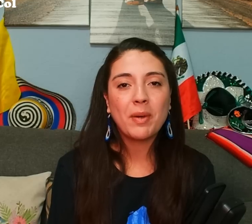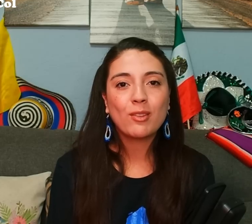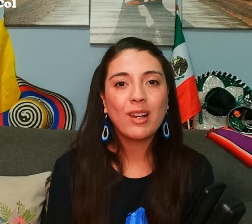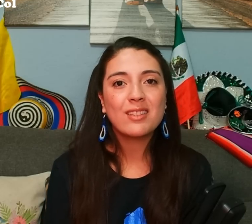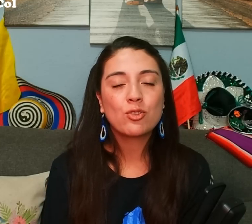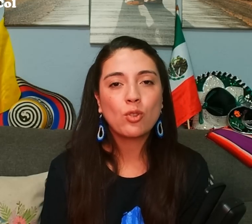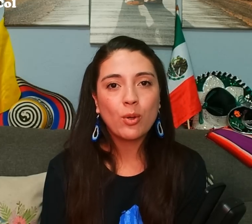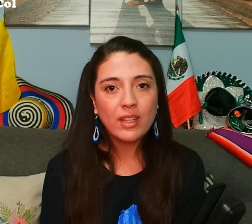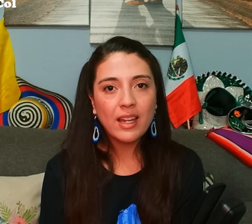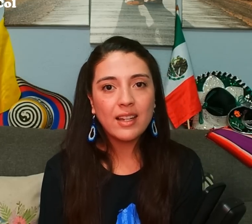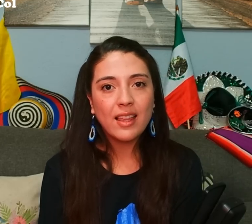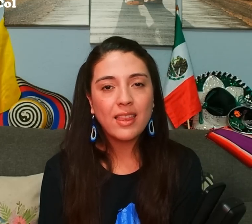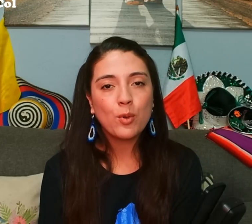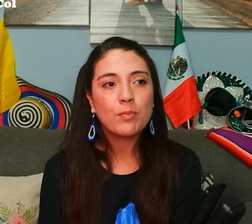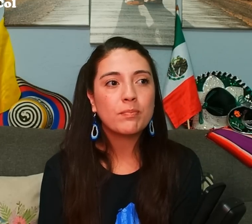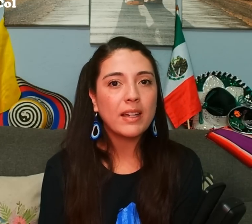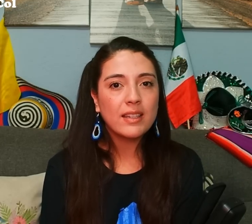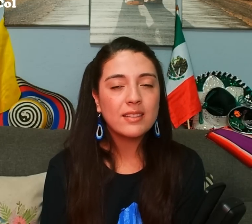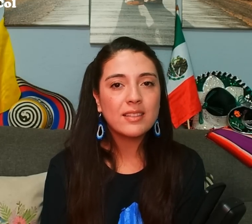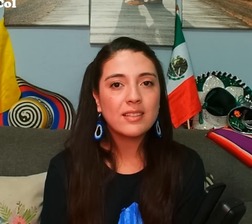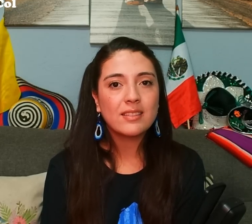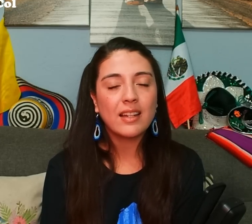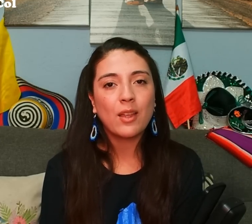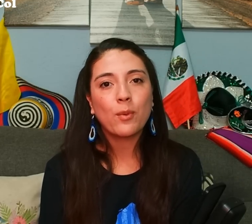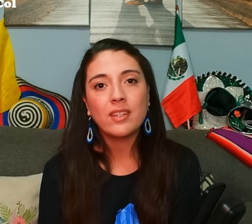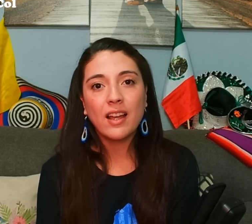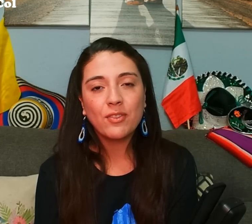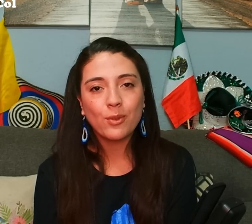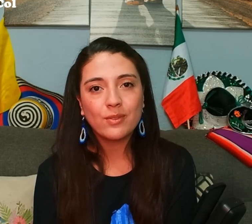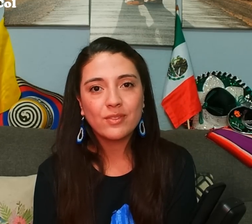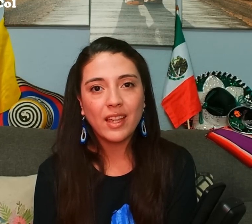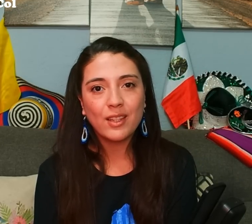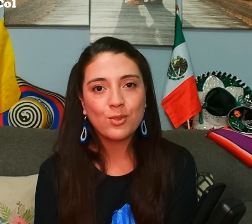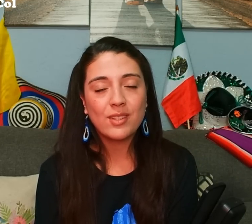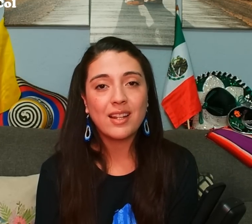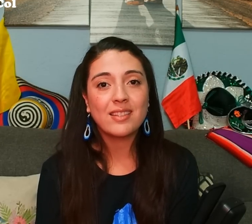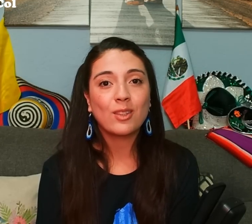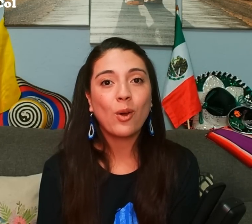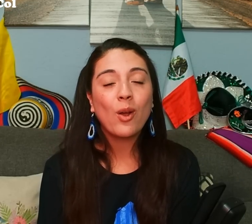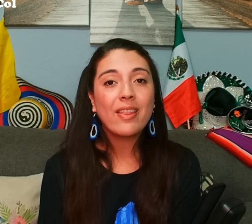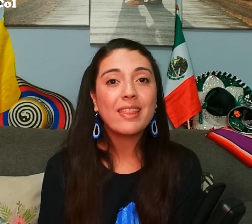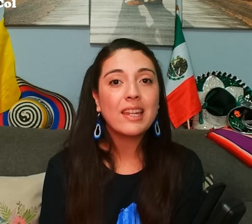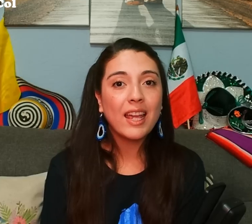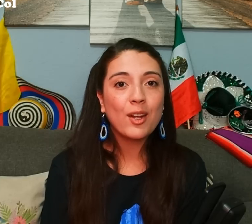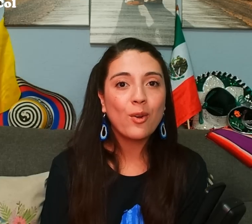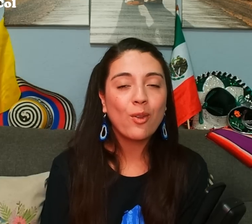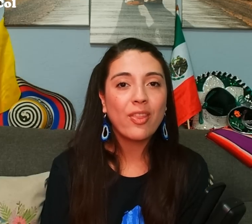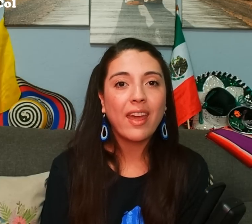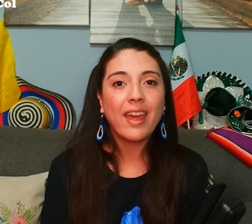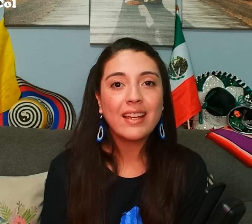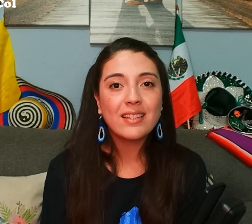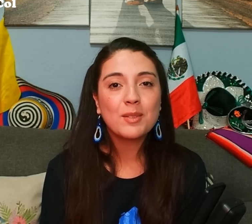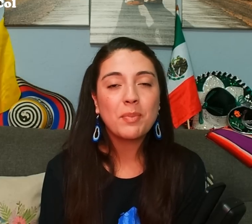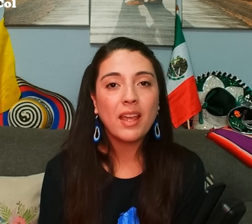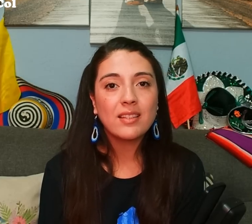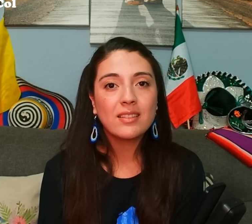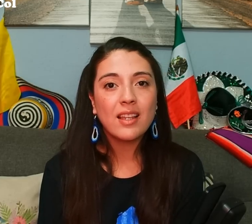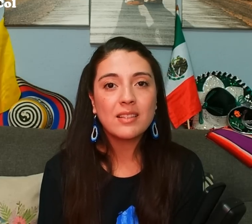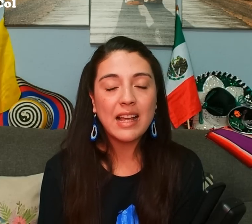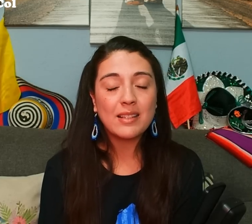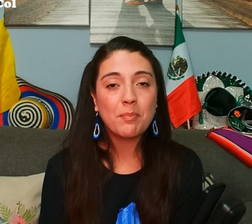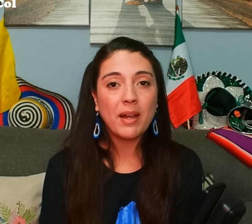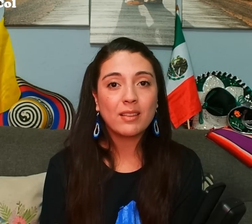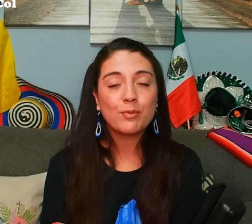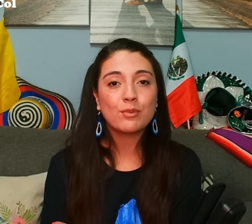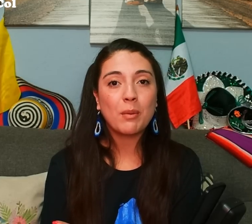están tomando la historia de un país y se están adueñando de eso y están haciendo dinero de esas piezas